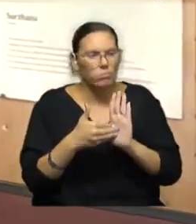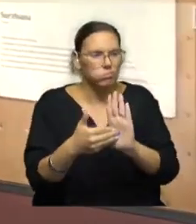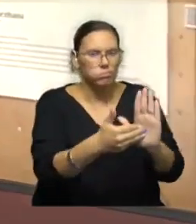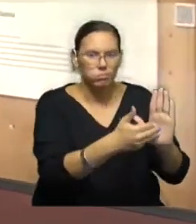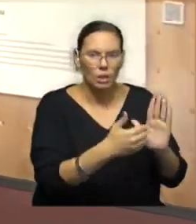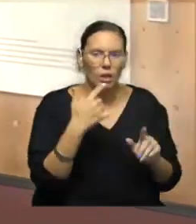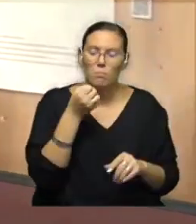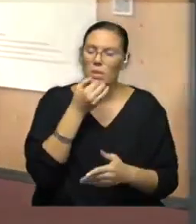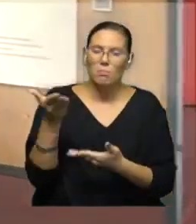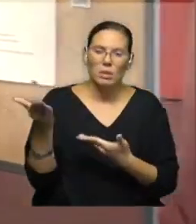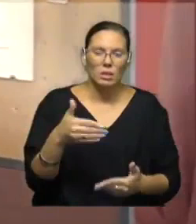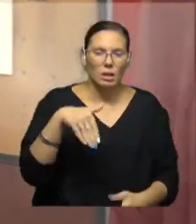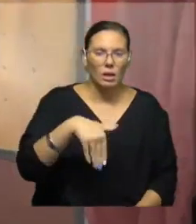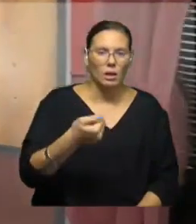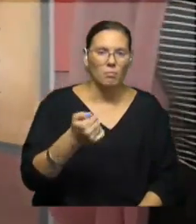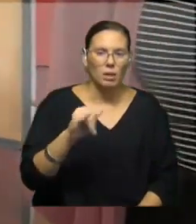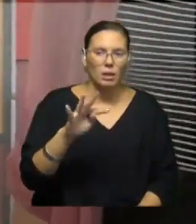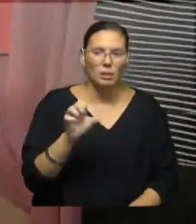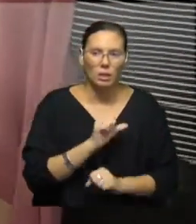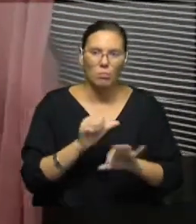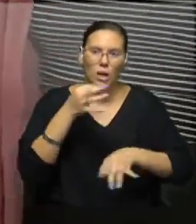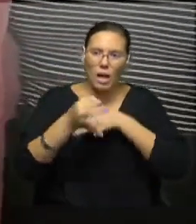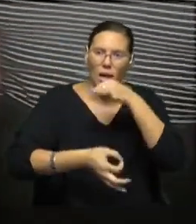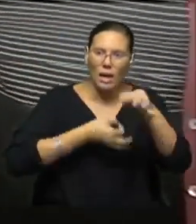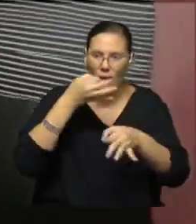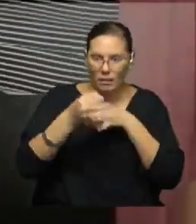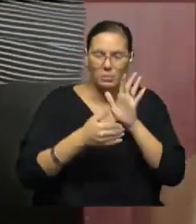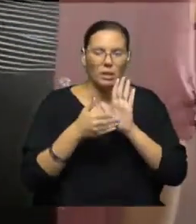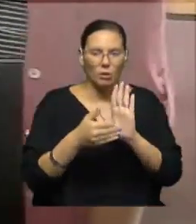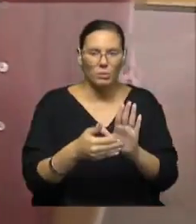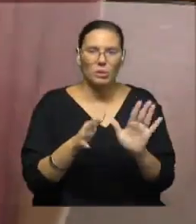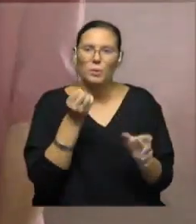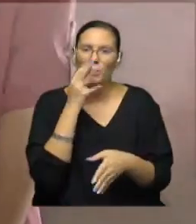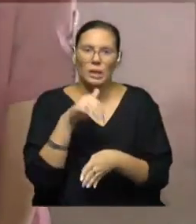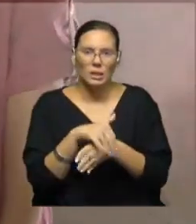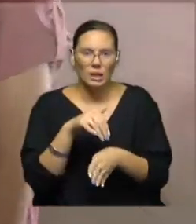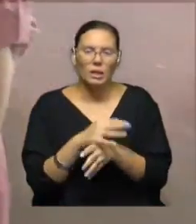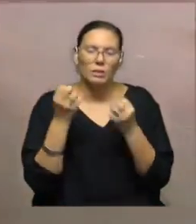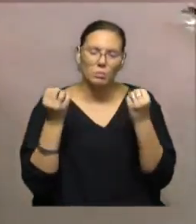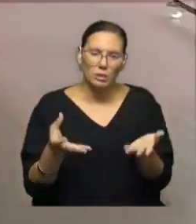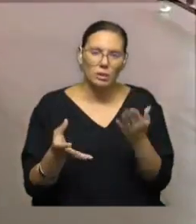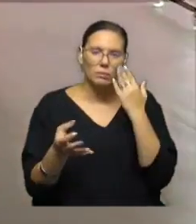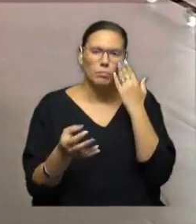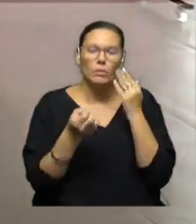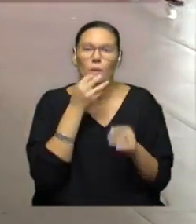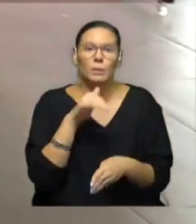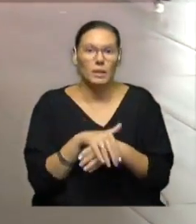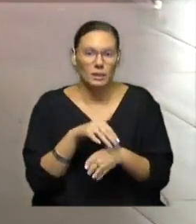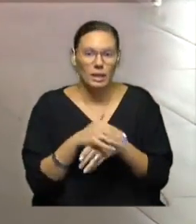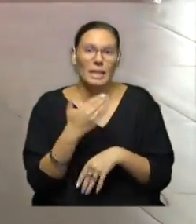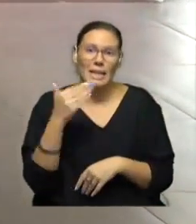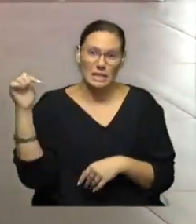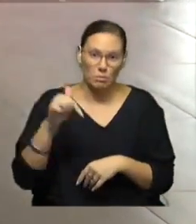la bienvenida a Maite para que nos pueda explicar mucho mejor todo lo que acabo de presentar. Buenas tardes, Maite, ¿cómo estás? Buenas, ¿cómo estás? Muchas gracias por venir